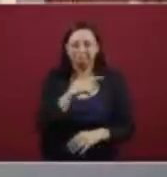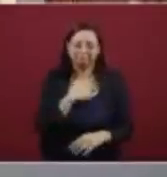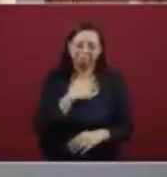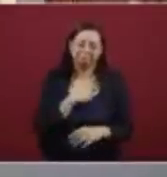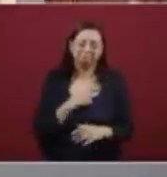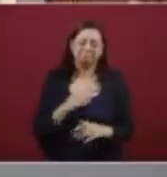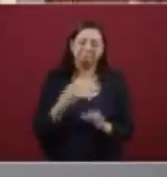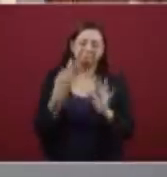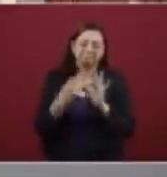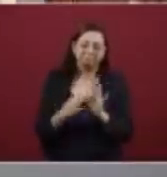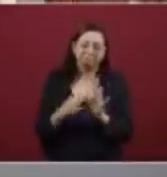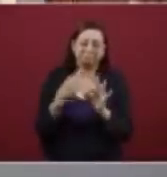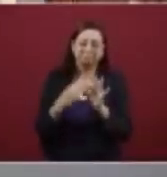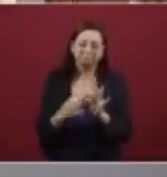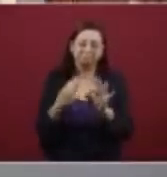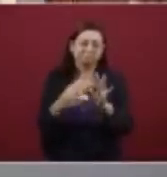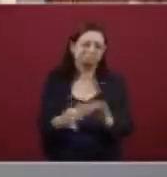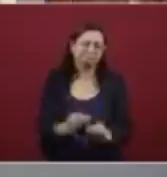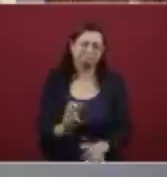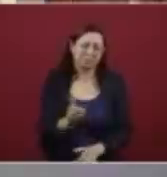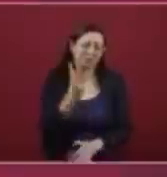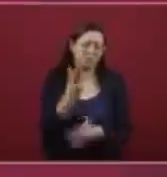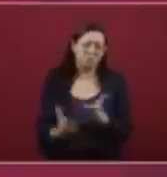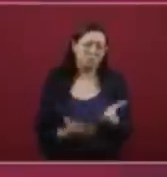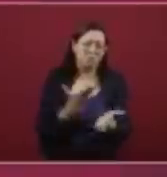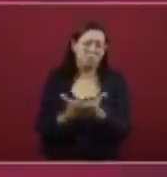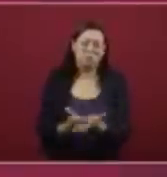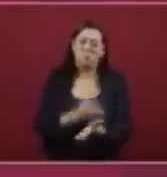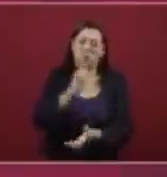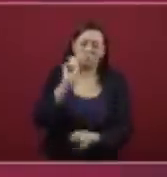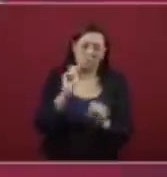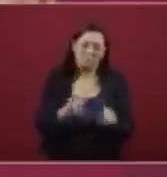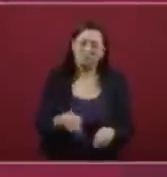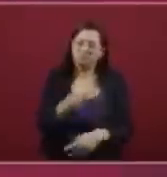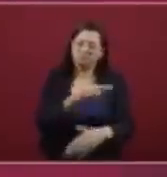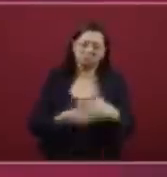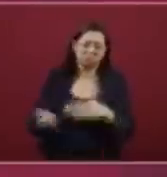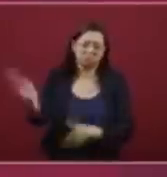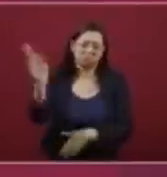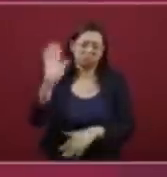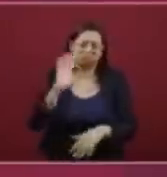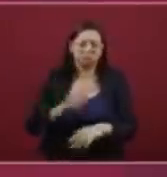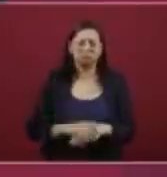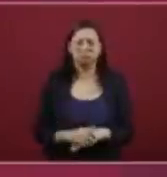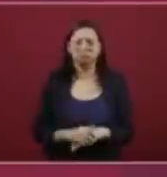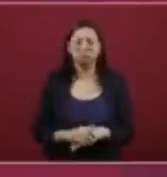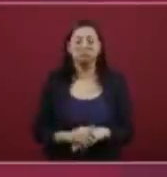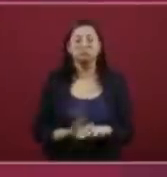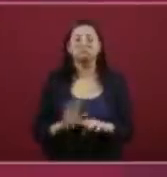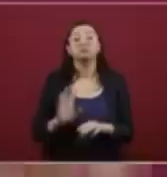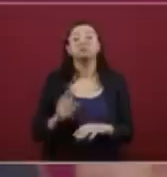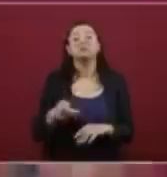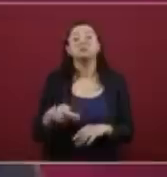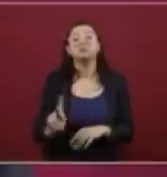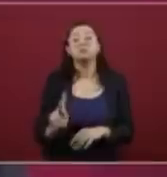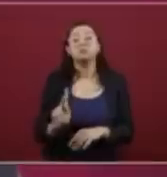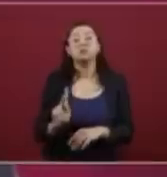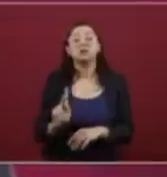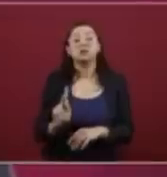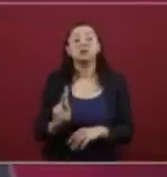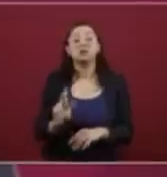Por eso se regresaron las ternas de esa forma. Pero todo